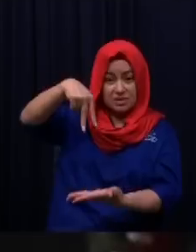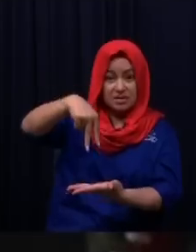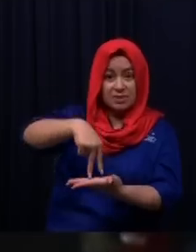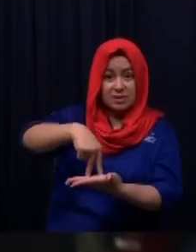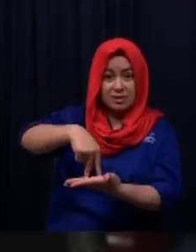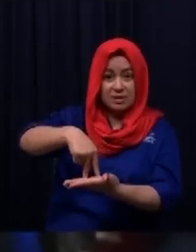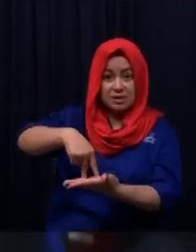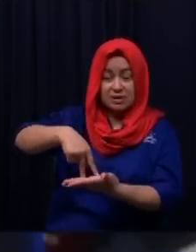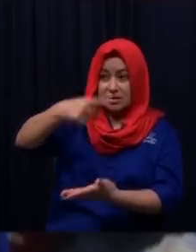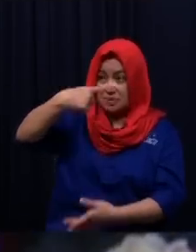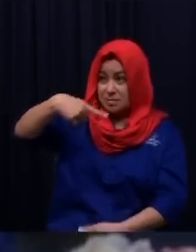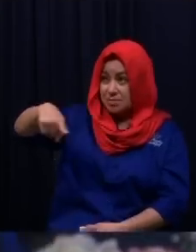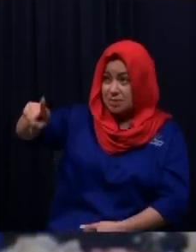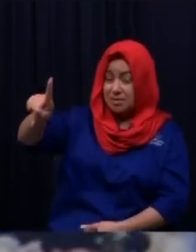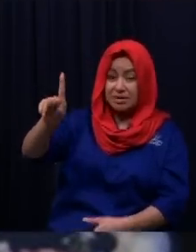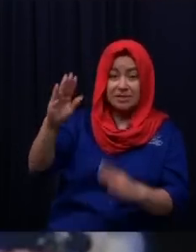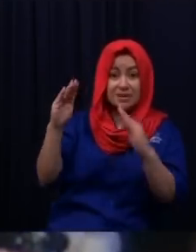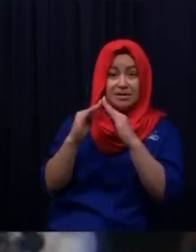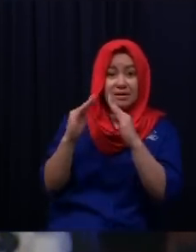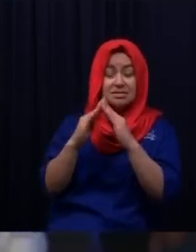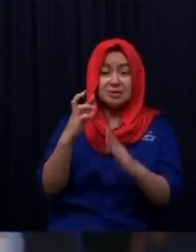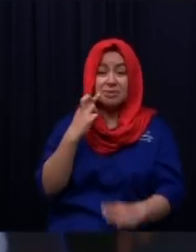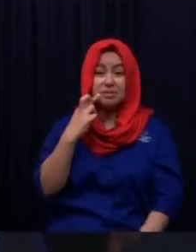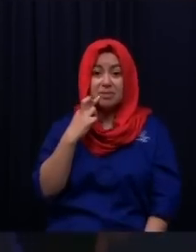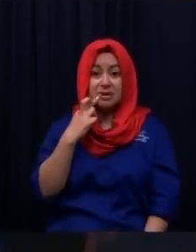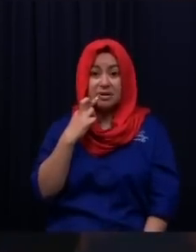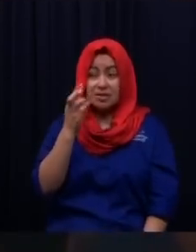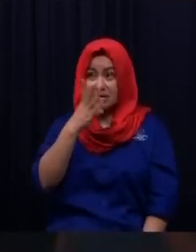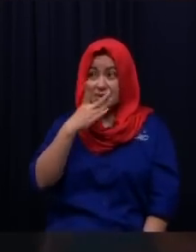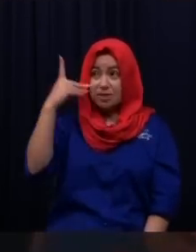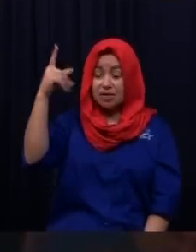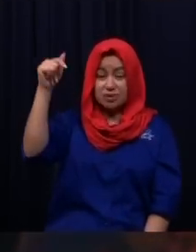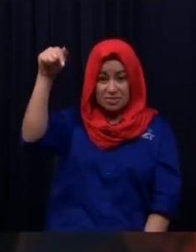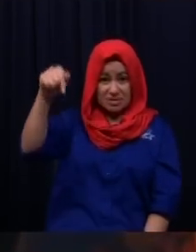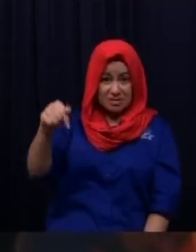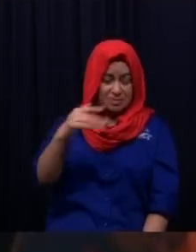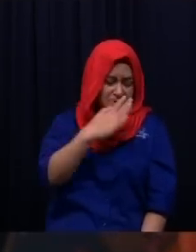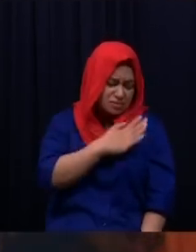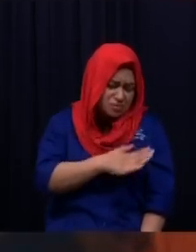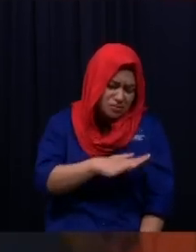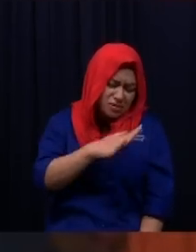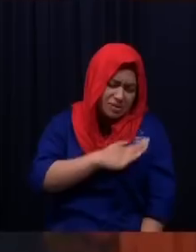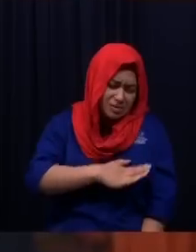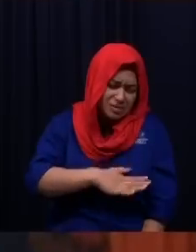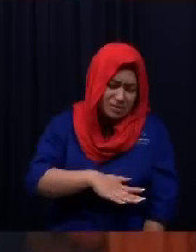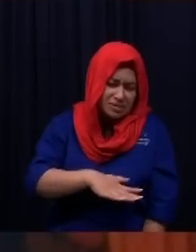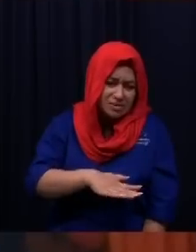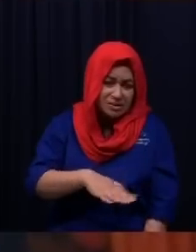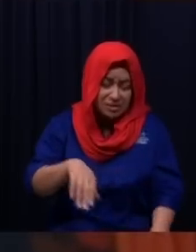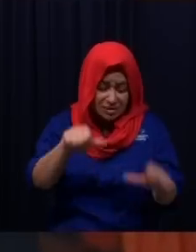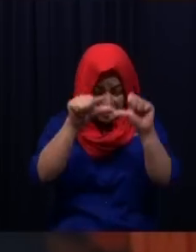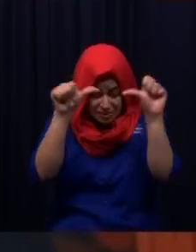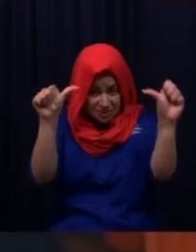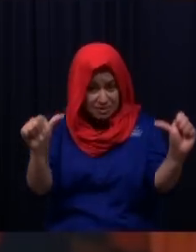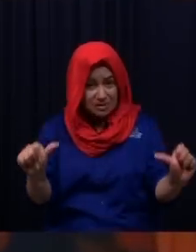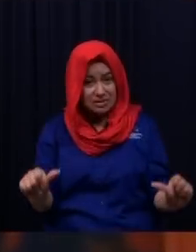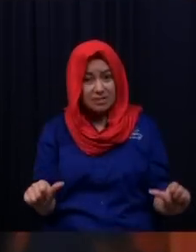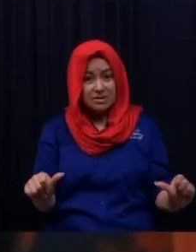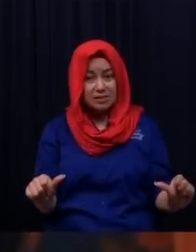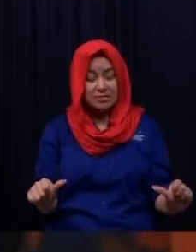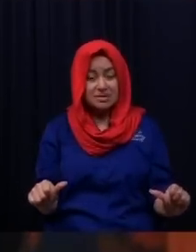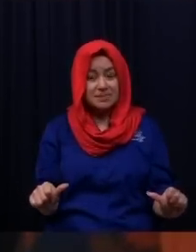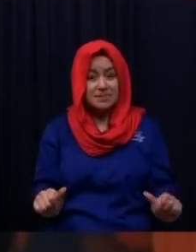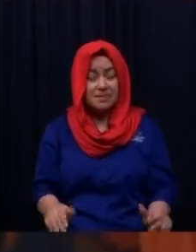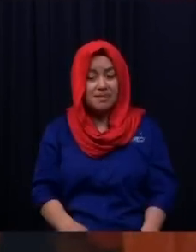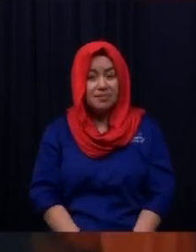para abrazarte y para consolarte. Aquí está el lugar, aquí está el altar. Nuestro